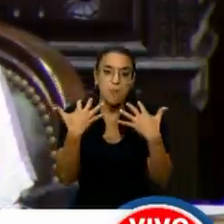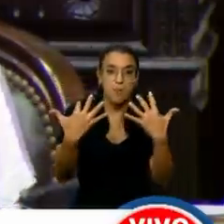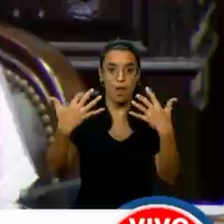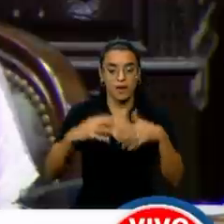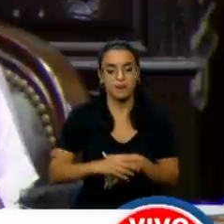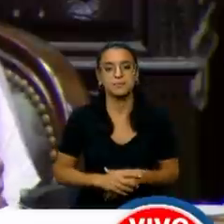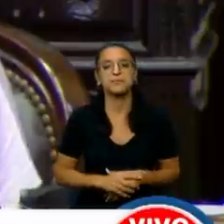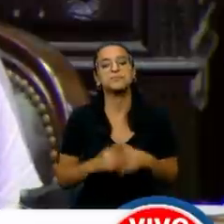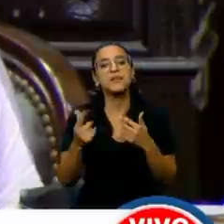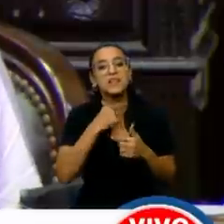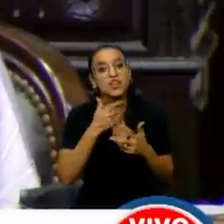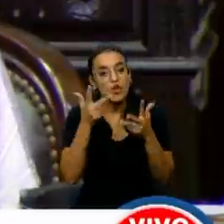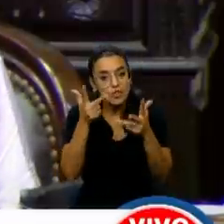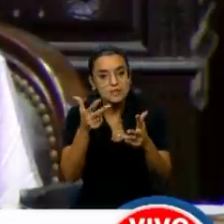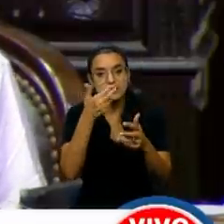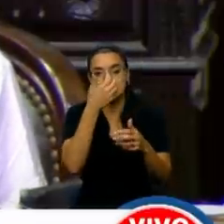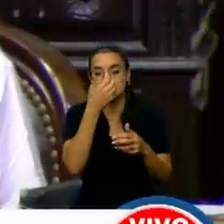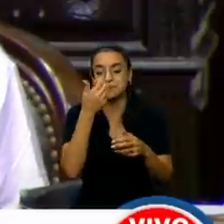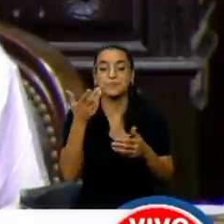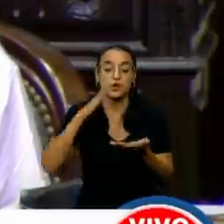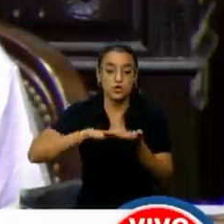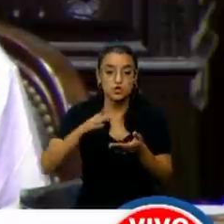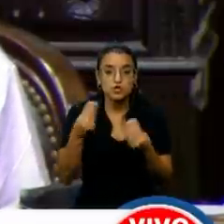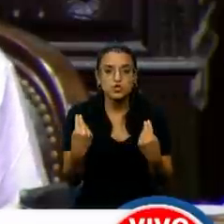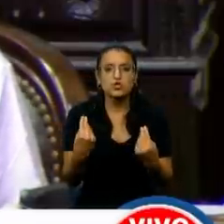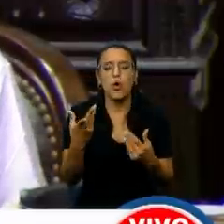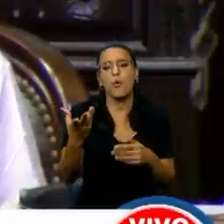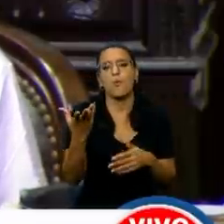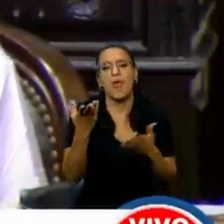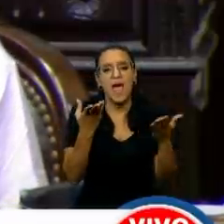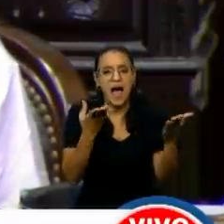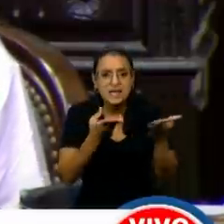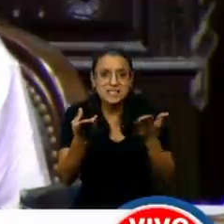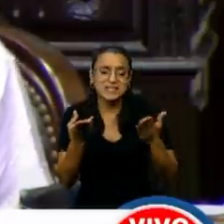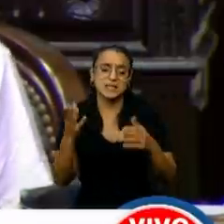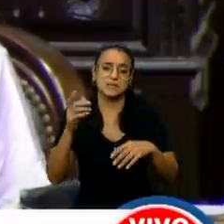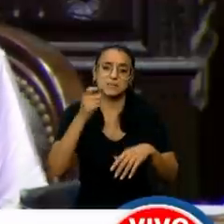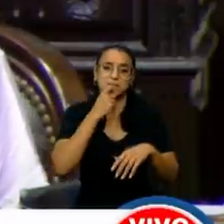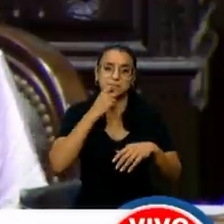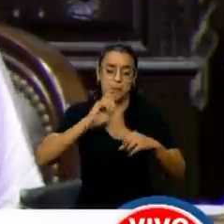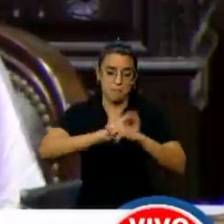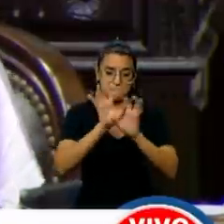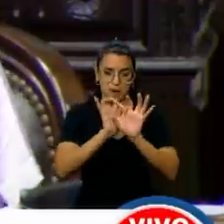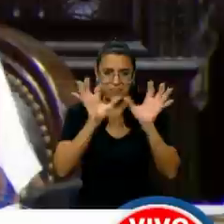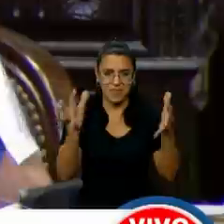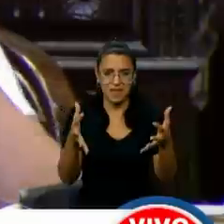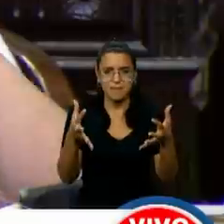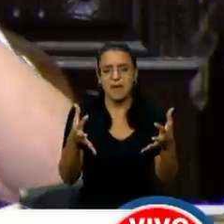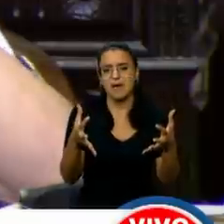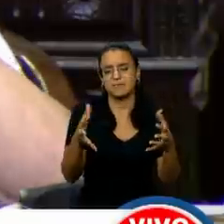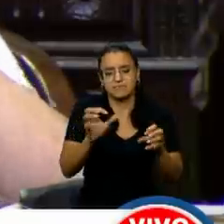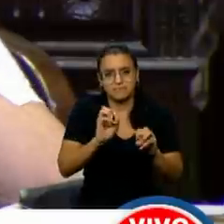destacar que en lo que ha sido toda la asistencia durante el cob y durante la pandemia más más